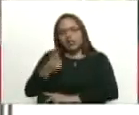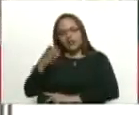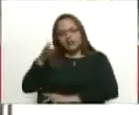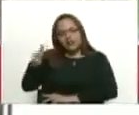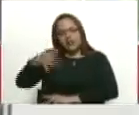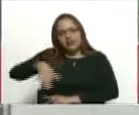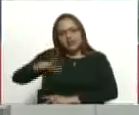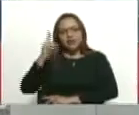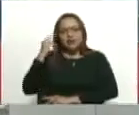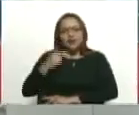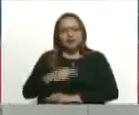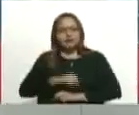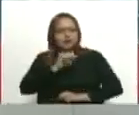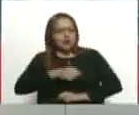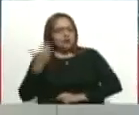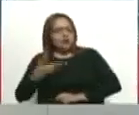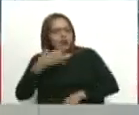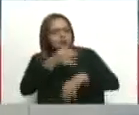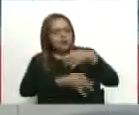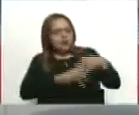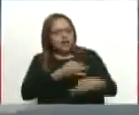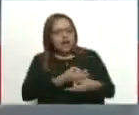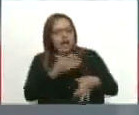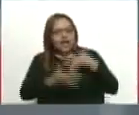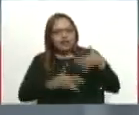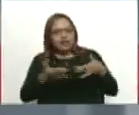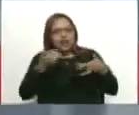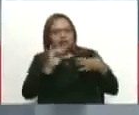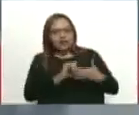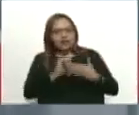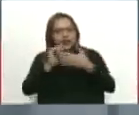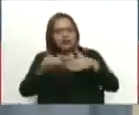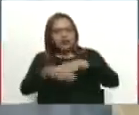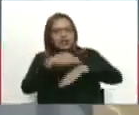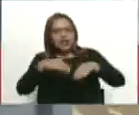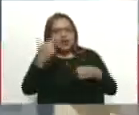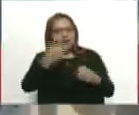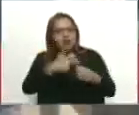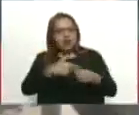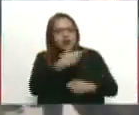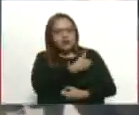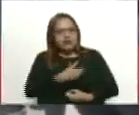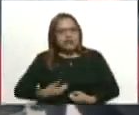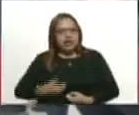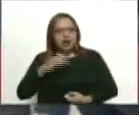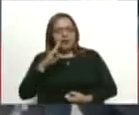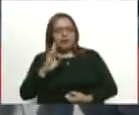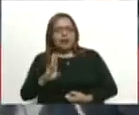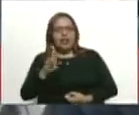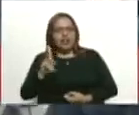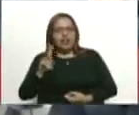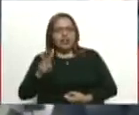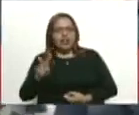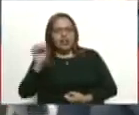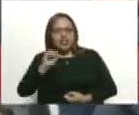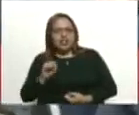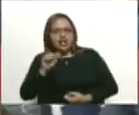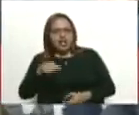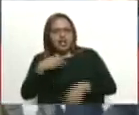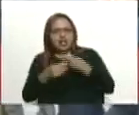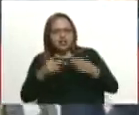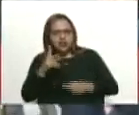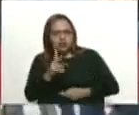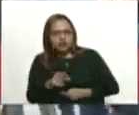Bolívar. Es importante destacar que la actividad fue presidida por el ministro de Petróleo, presidente de PDVSA y Pekiven, Pedro Rafael Tellechea, quien hizo el corte de la